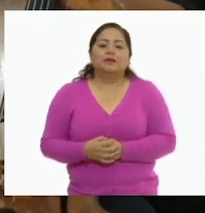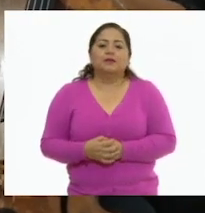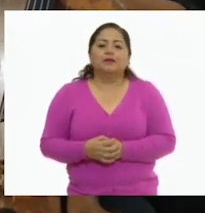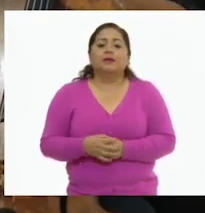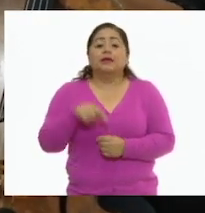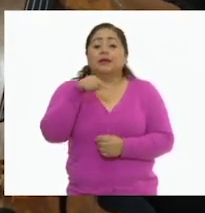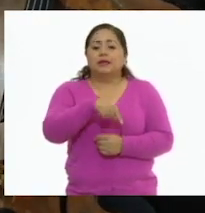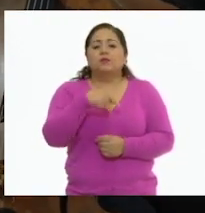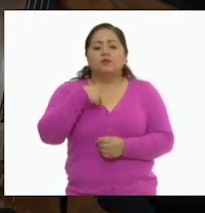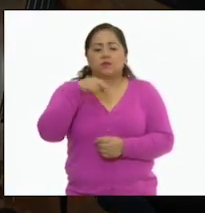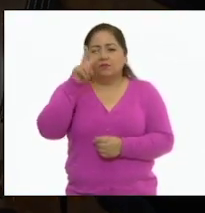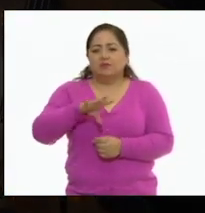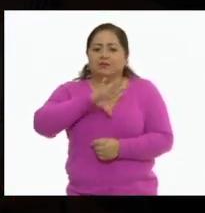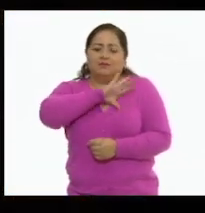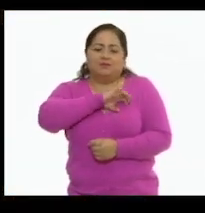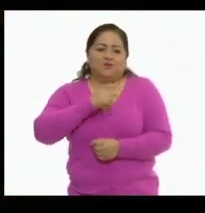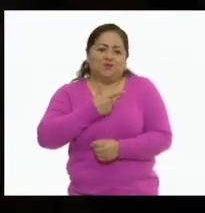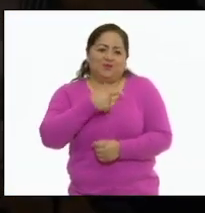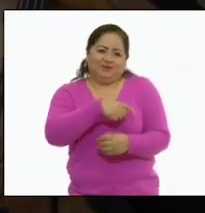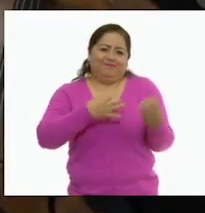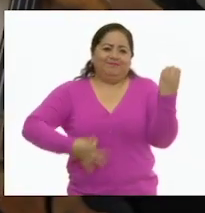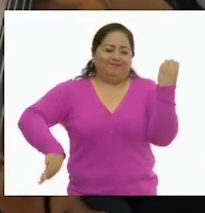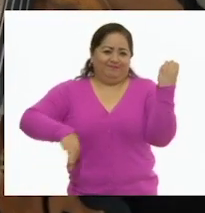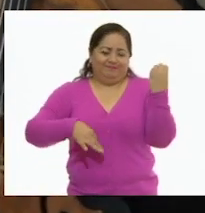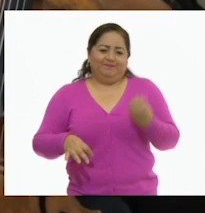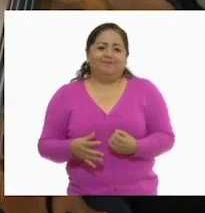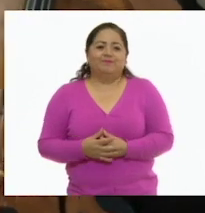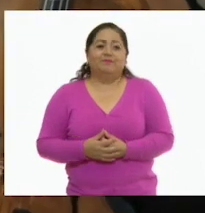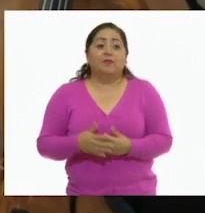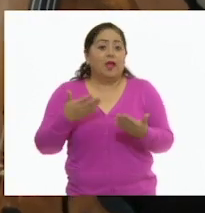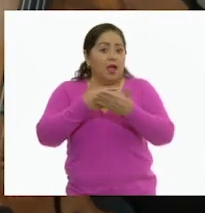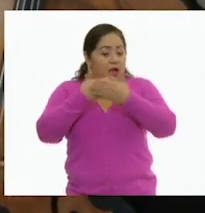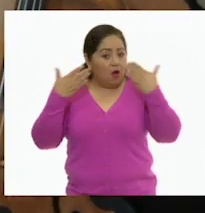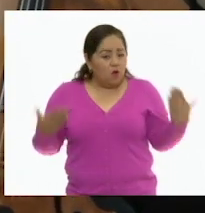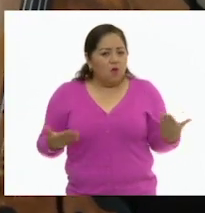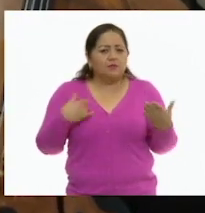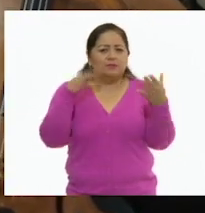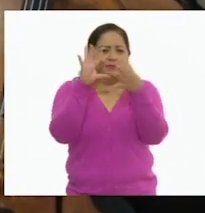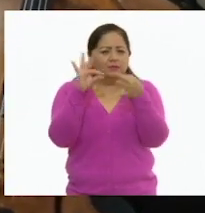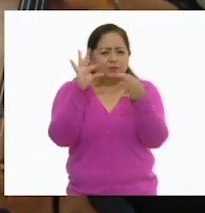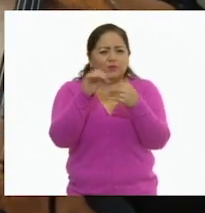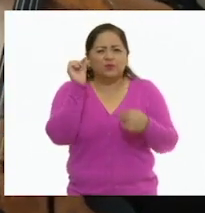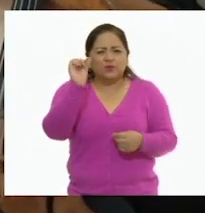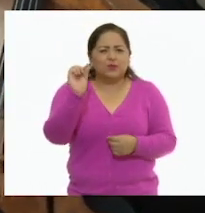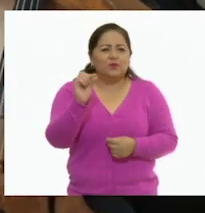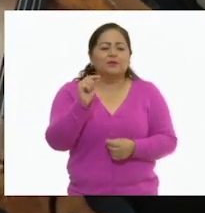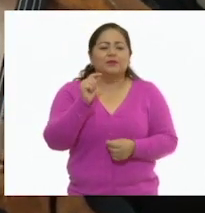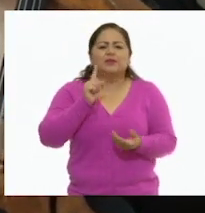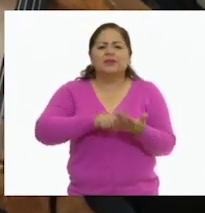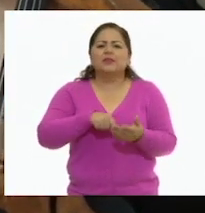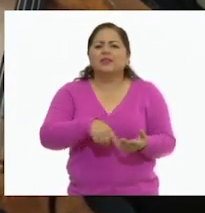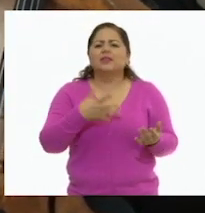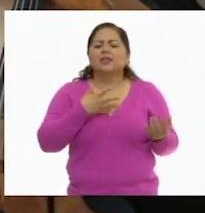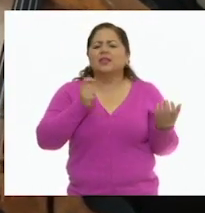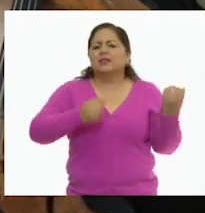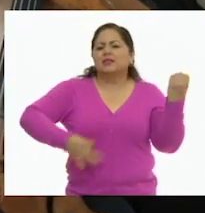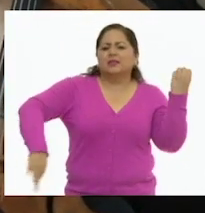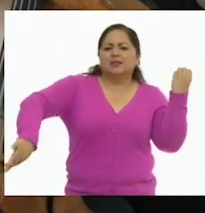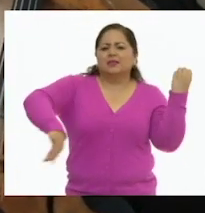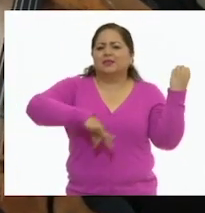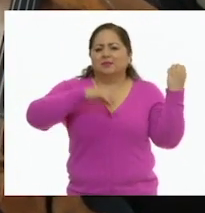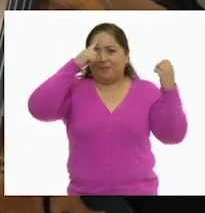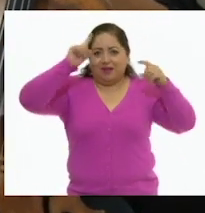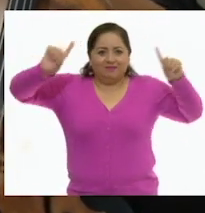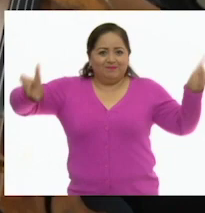que yo prefiera este instrumento. Ahora les hablaré un poco del papel que tiene el violonchelo en una